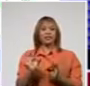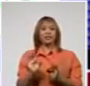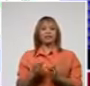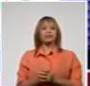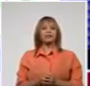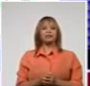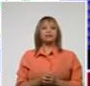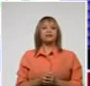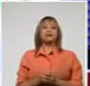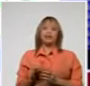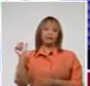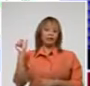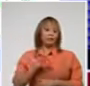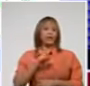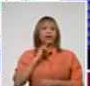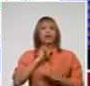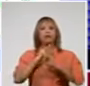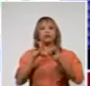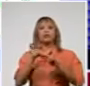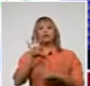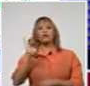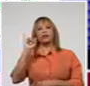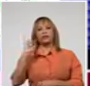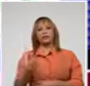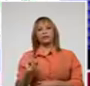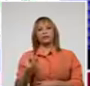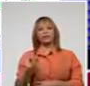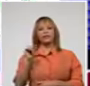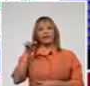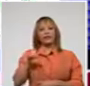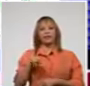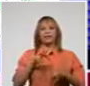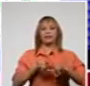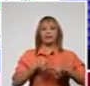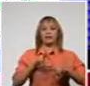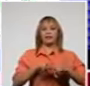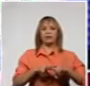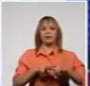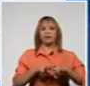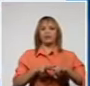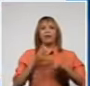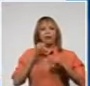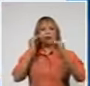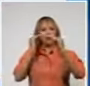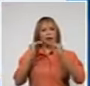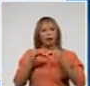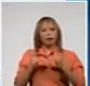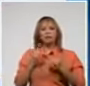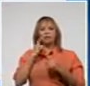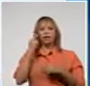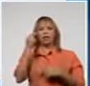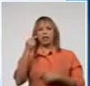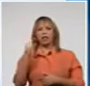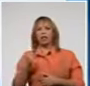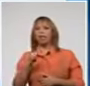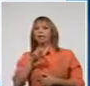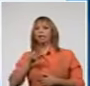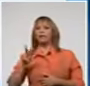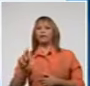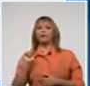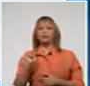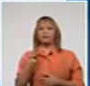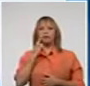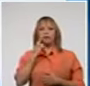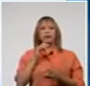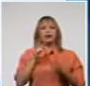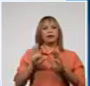una mala noticia para La Habana, 46 son de la capital del país. Y ahora sí vamos a revisar el comportamiento por cada uno de los territorios. Quiero detenerme